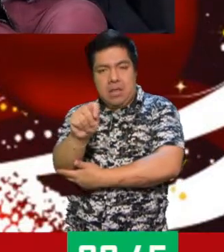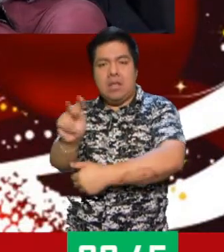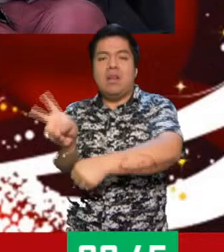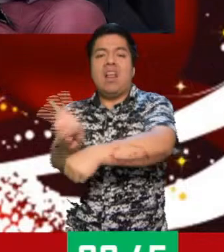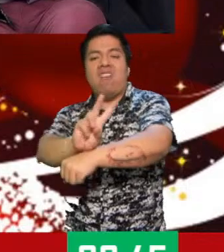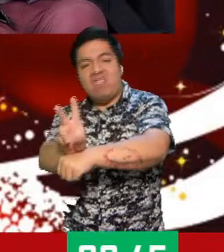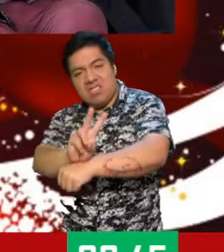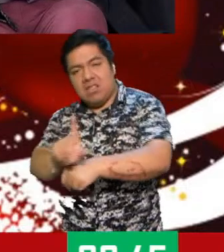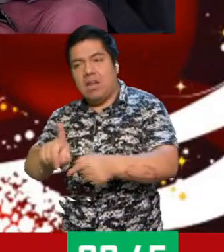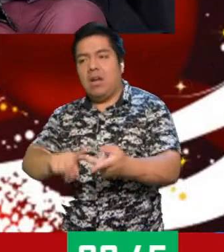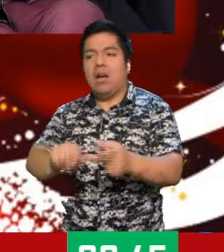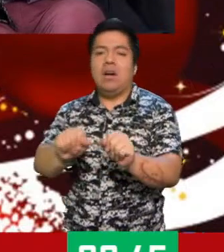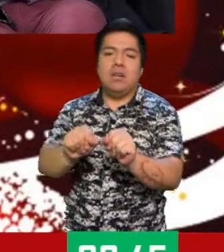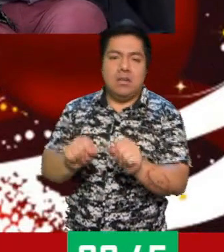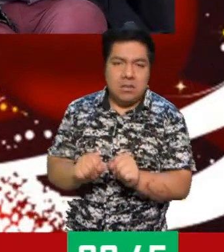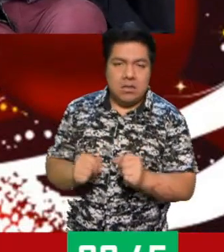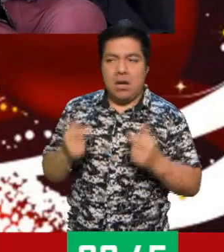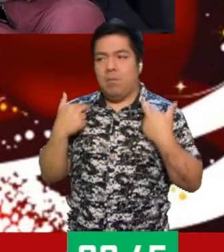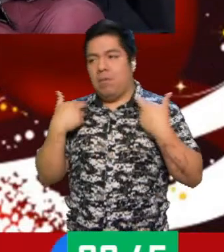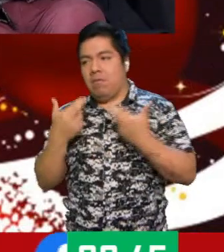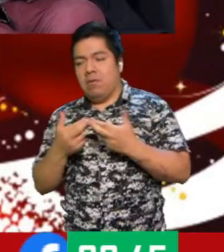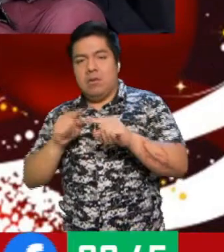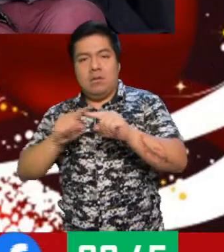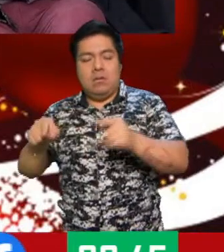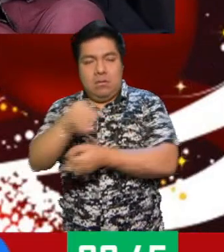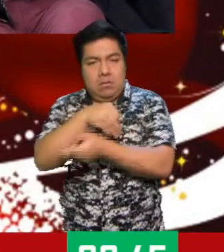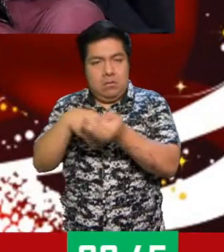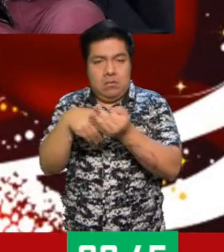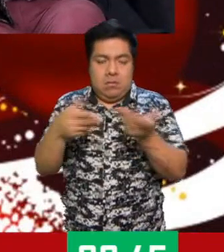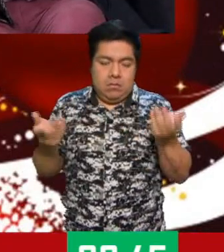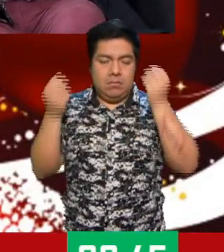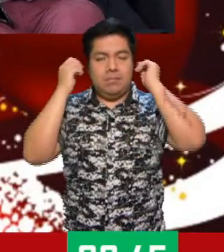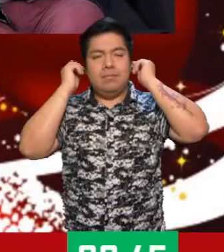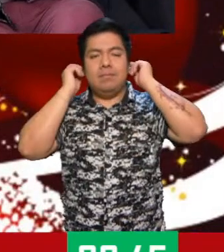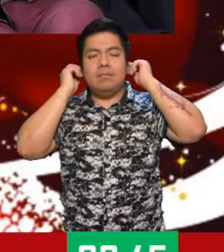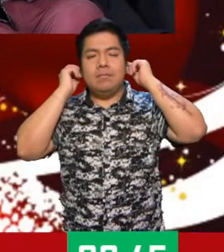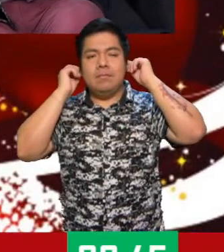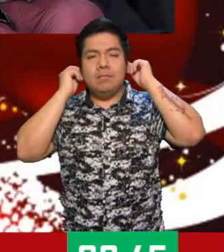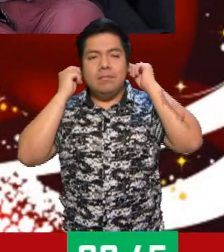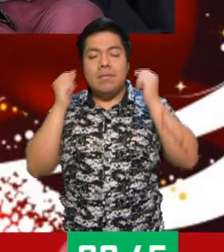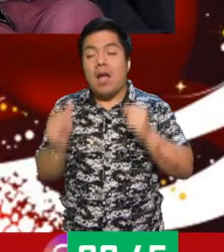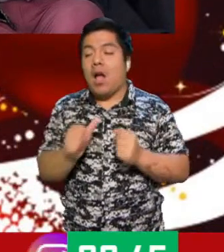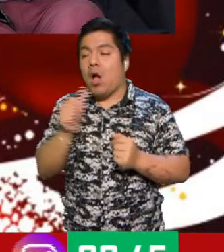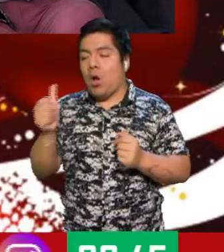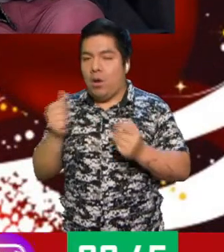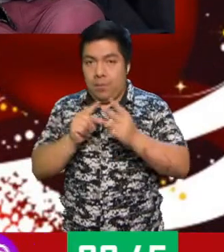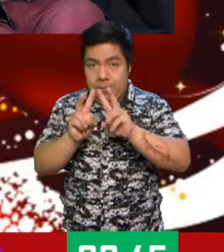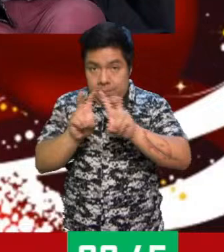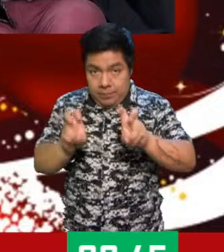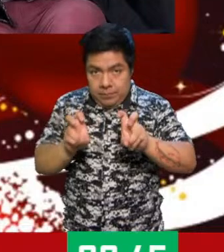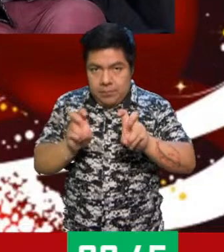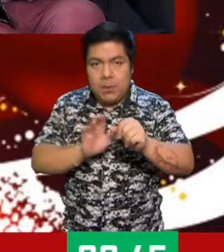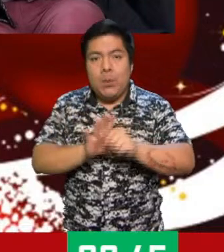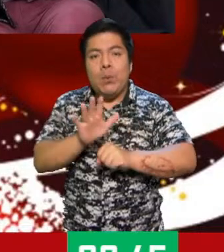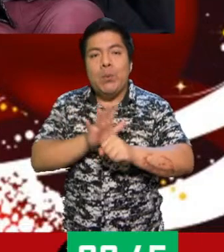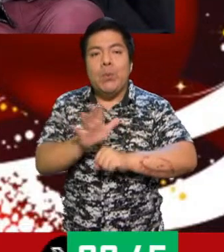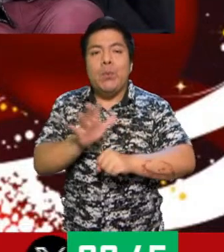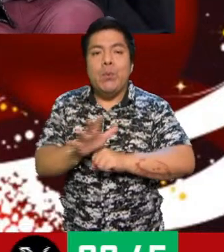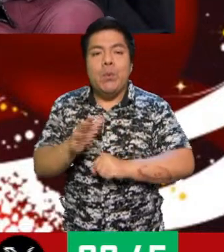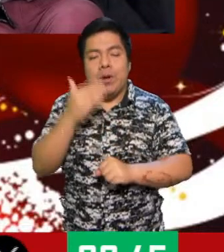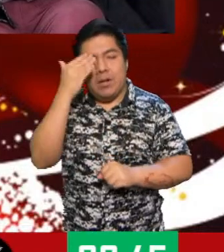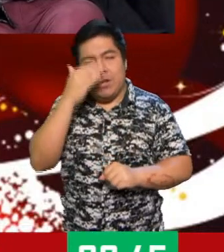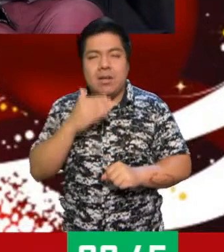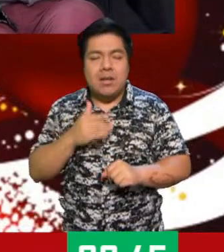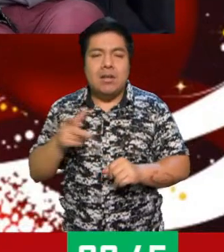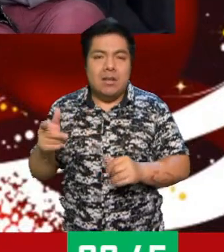salón de clases, en fin. Y otro tema que es parte de la realidad del mundo, pues tiene que ver con el